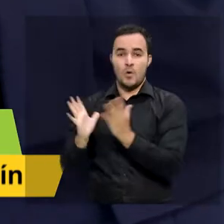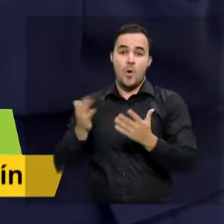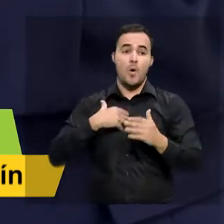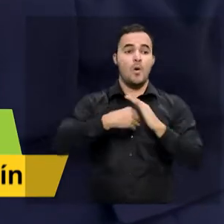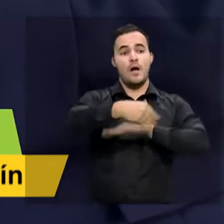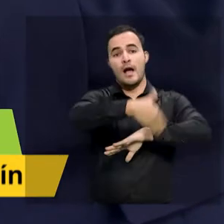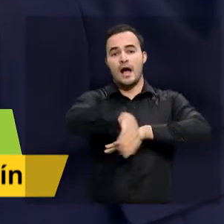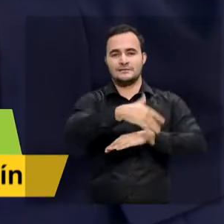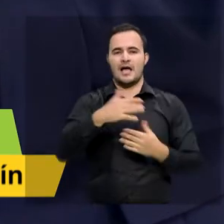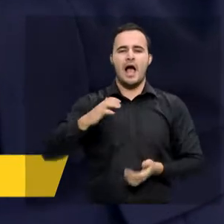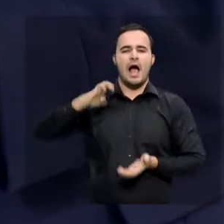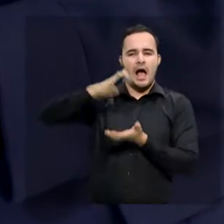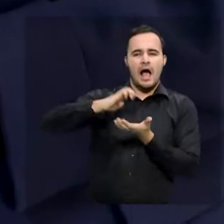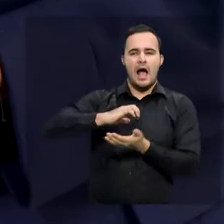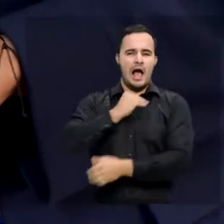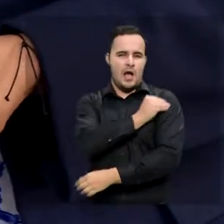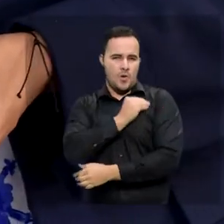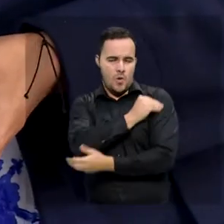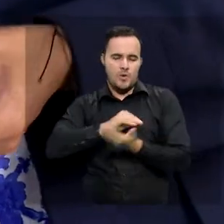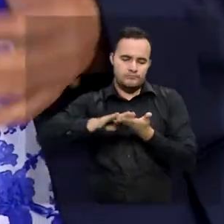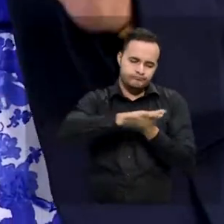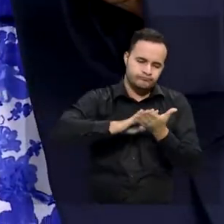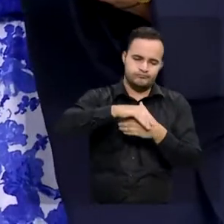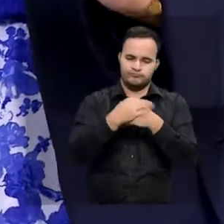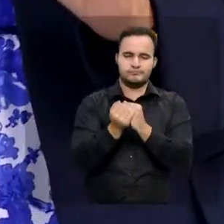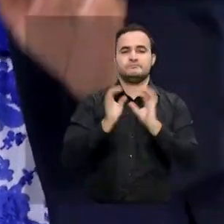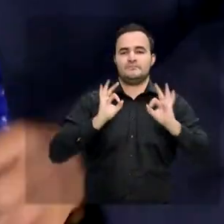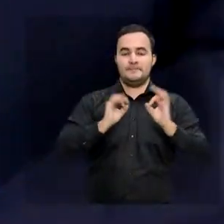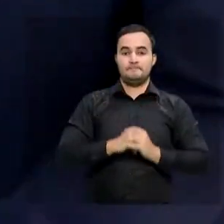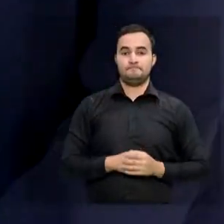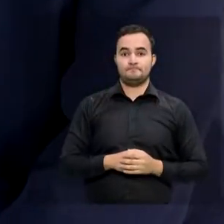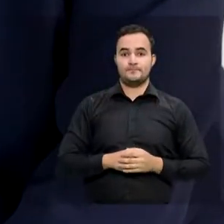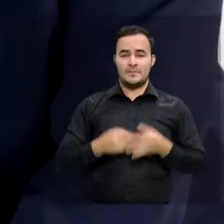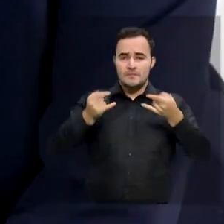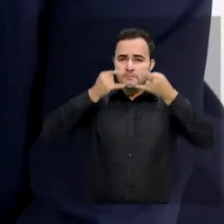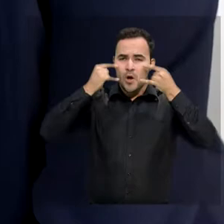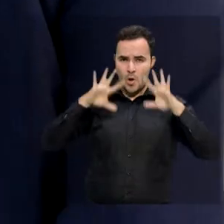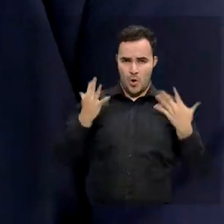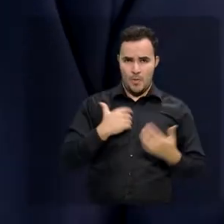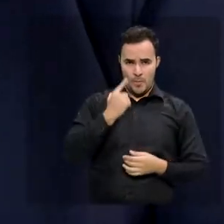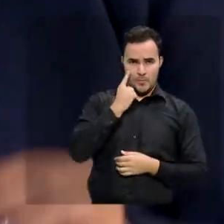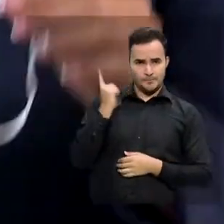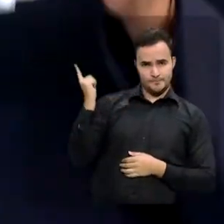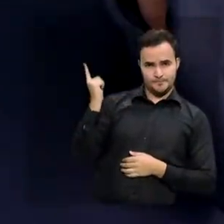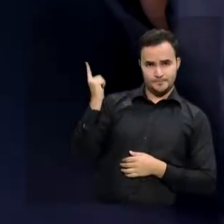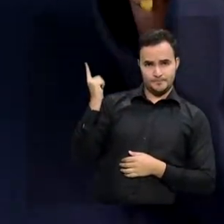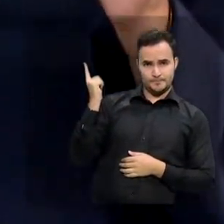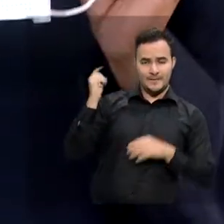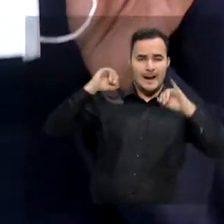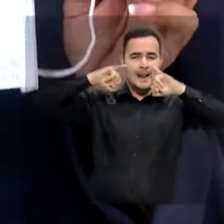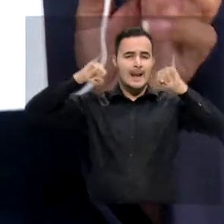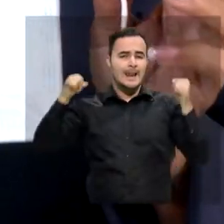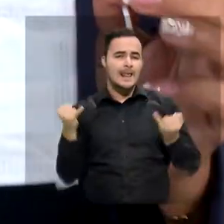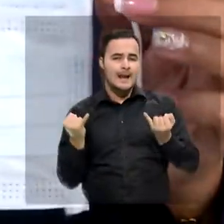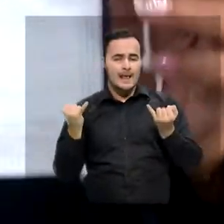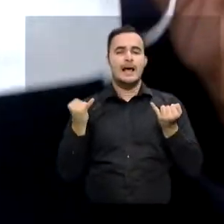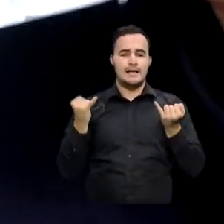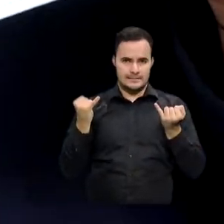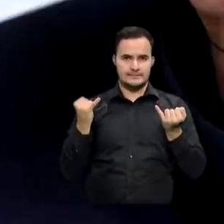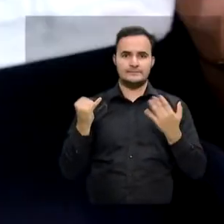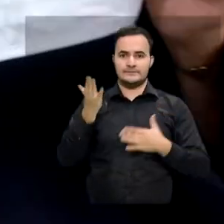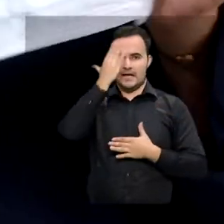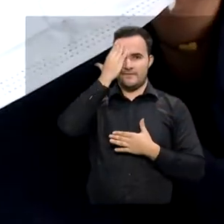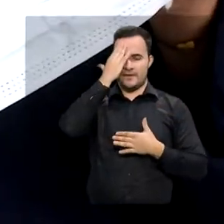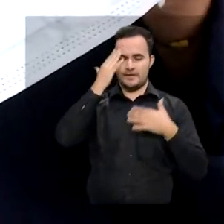si estoy en la calle, lo puedo hacer con alcohol glicerinado. Eso es fundamental. Las mascarillas se toman siempre por estas piticas.